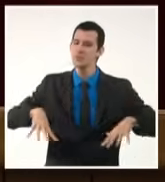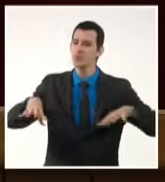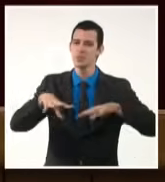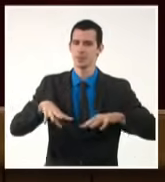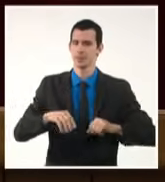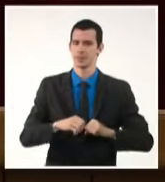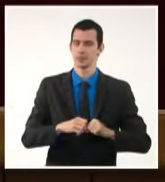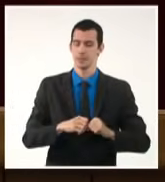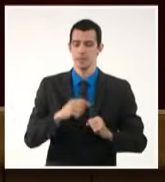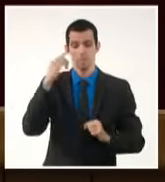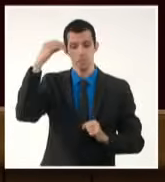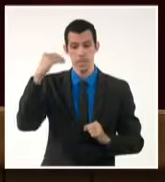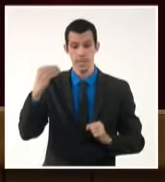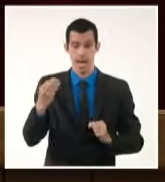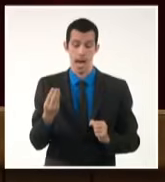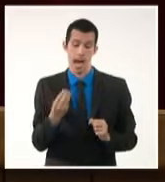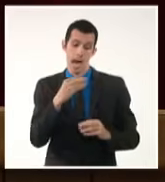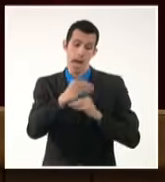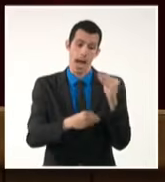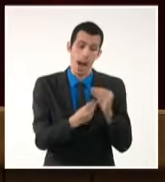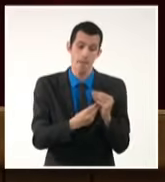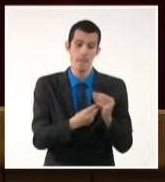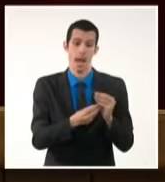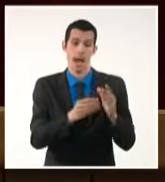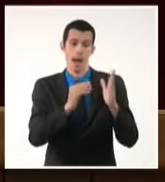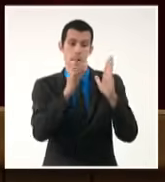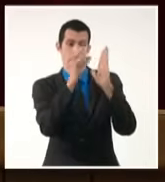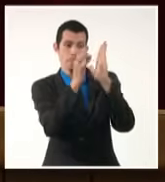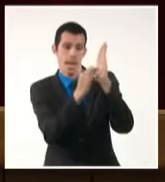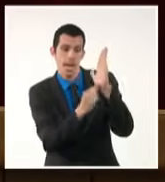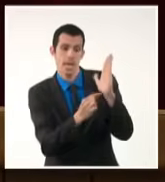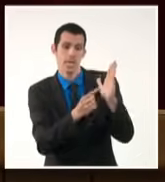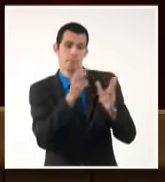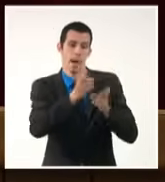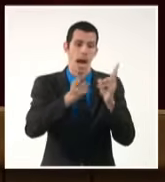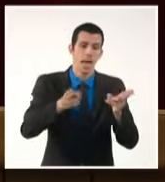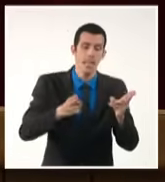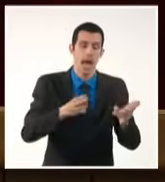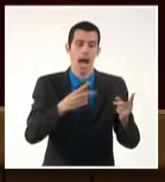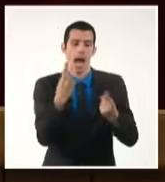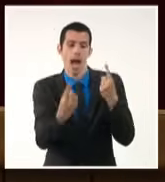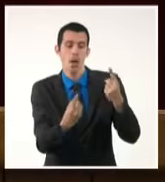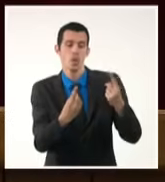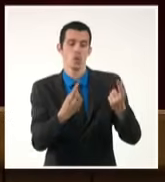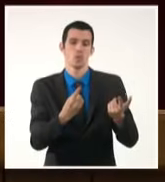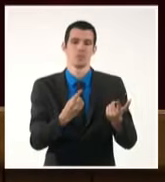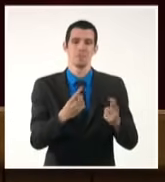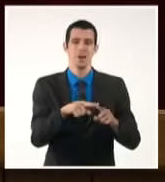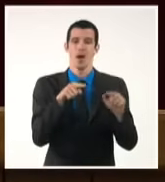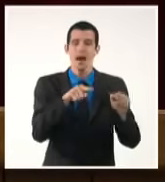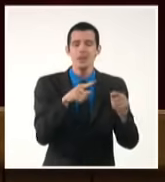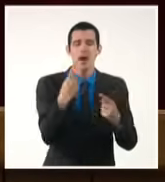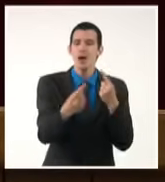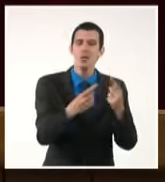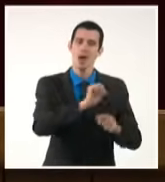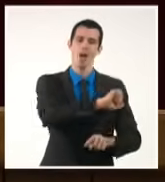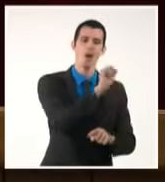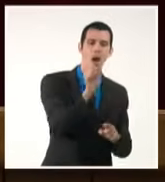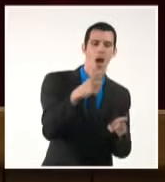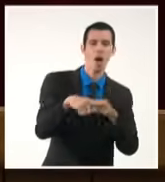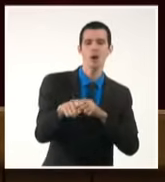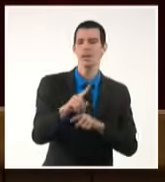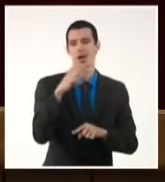muchos consideran causa de todos los problemas, sin ser realmente las únicas y ni siquiera las más